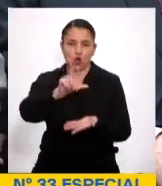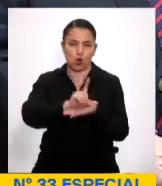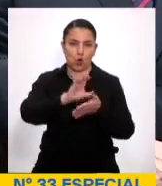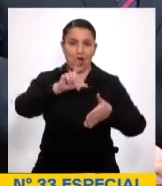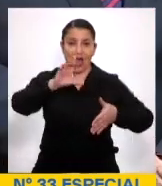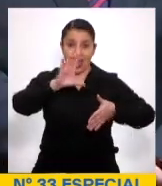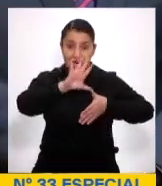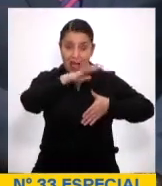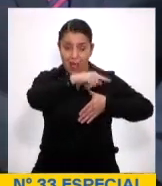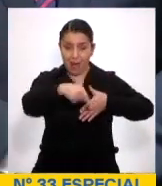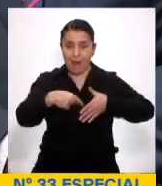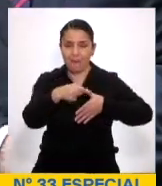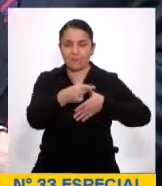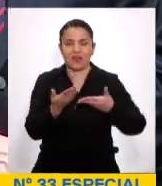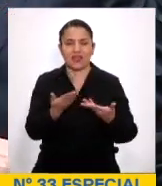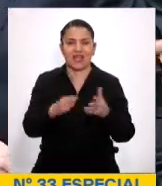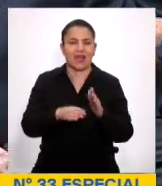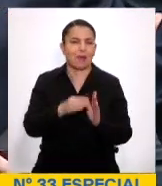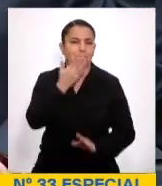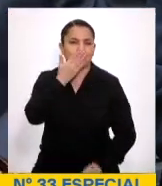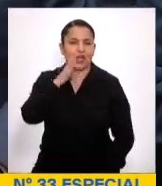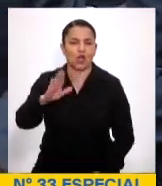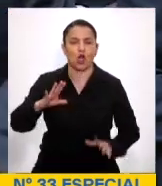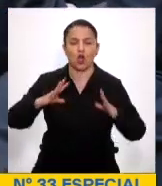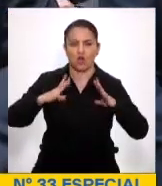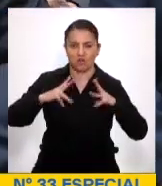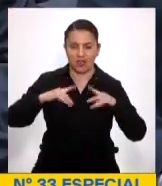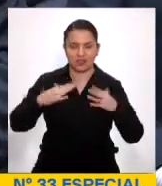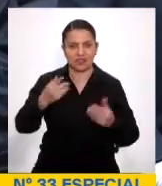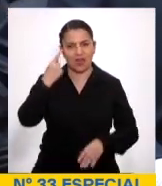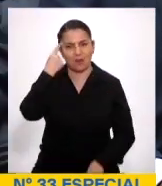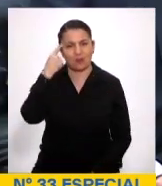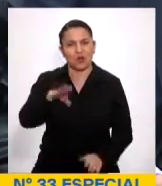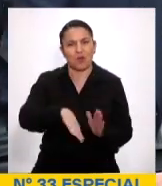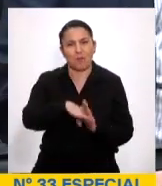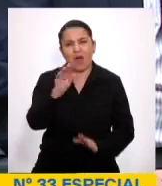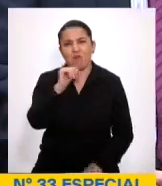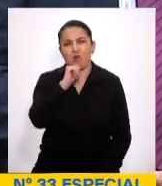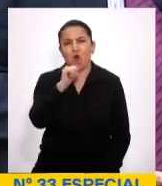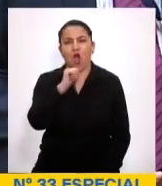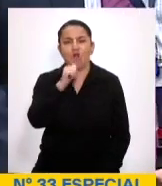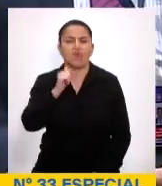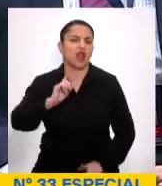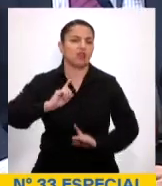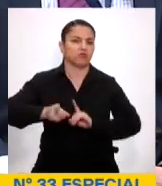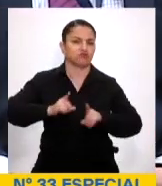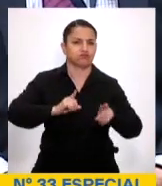adecuado para la humana felicidad pero es el más miserable de los dominios españoles